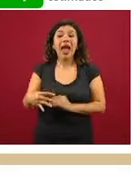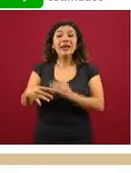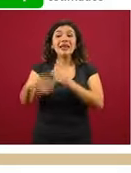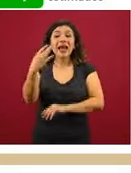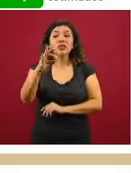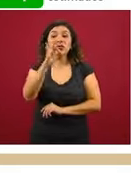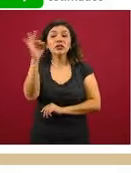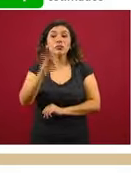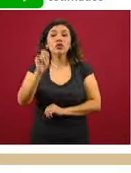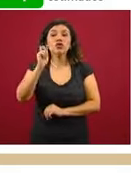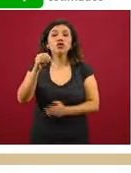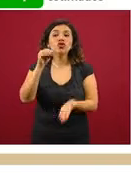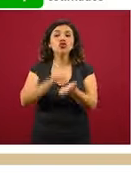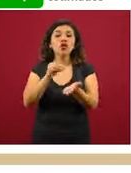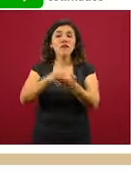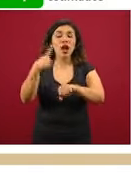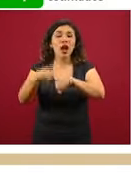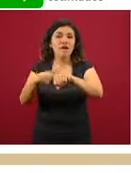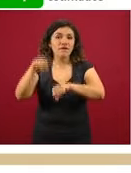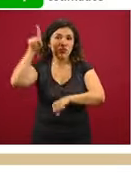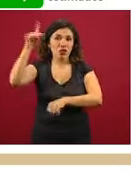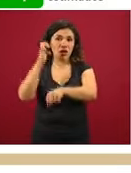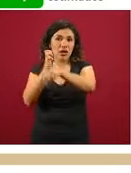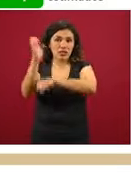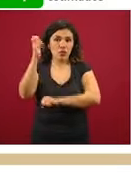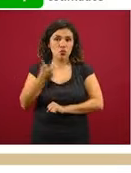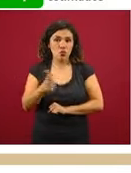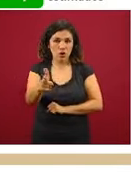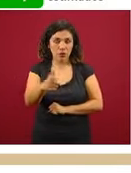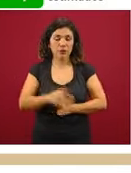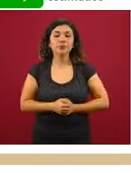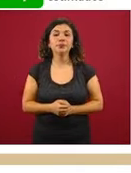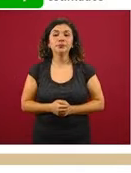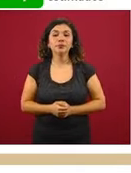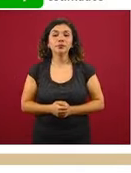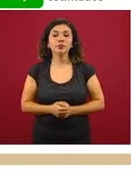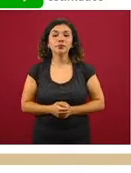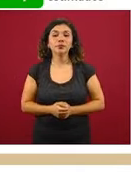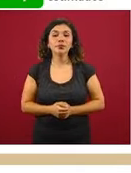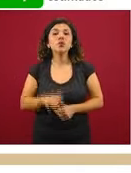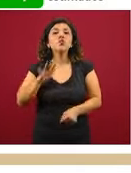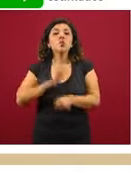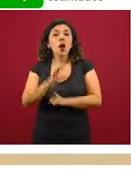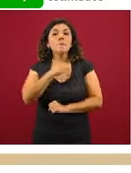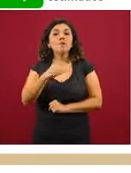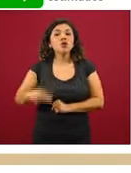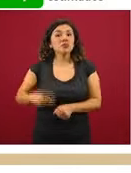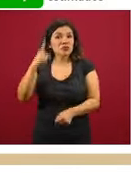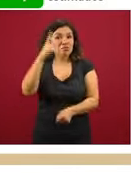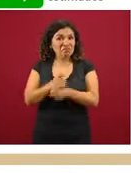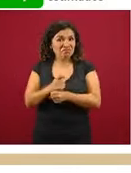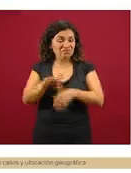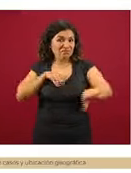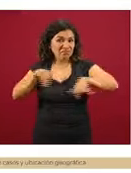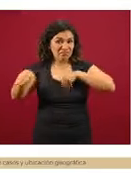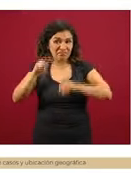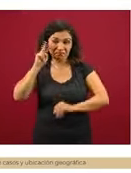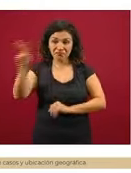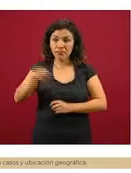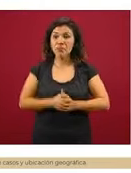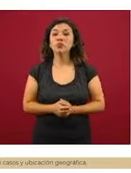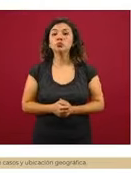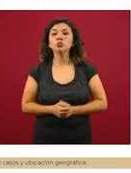14% es la epidemia activa en Guanajuato. Veamos qué municipios contribuyen a esta epidemia en